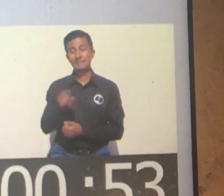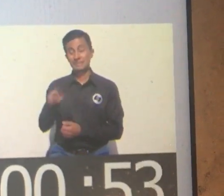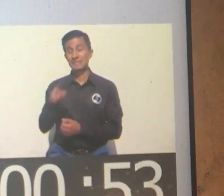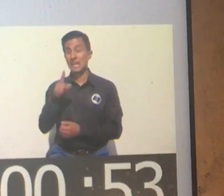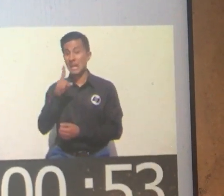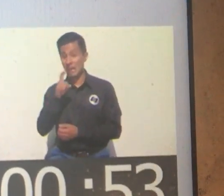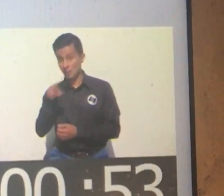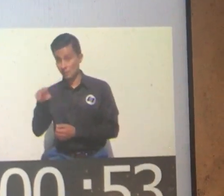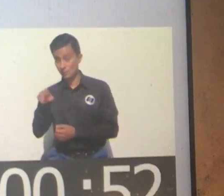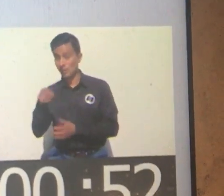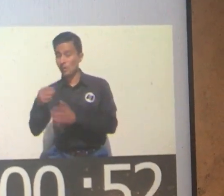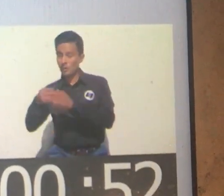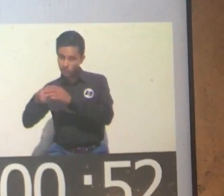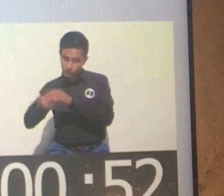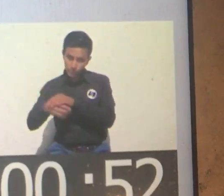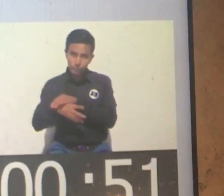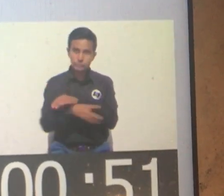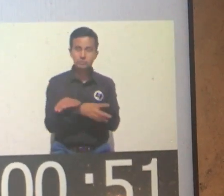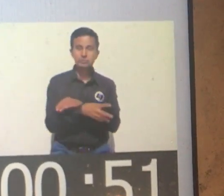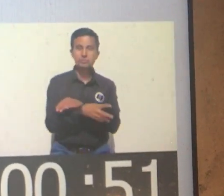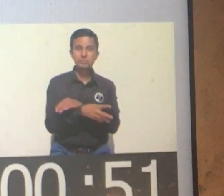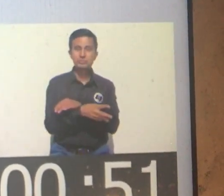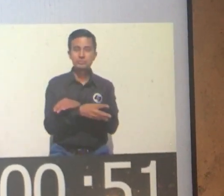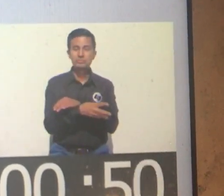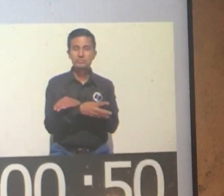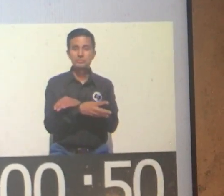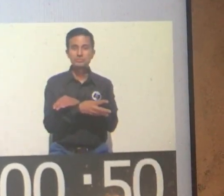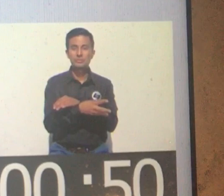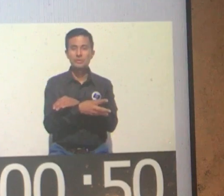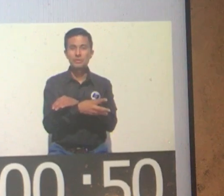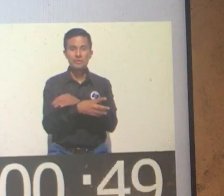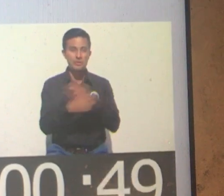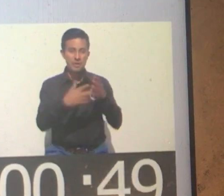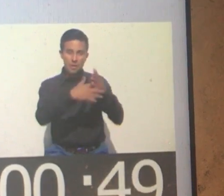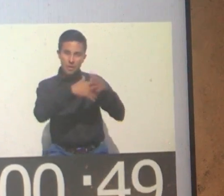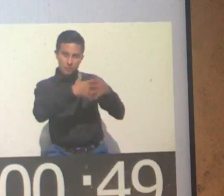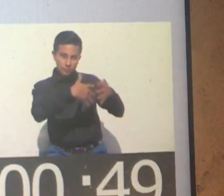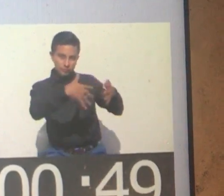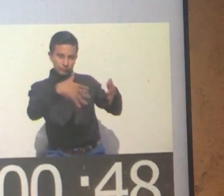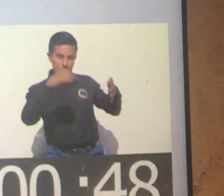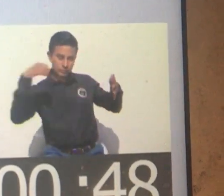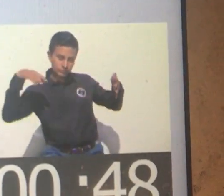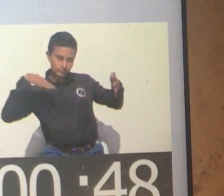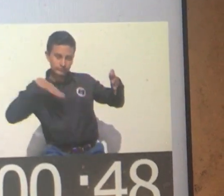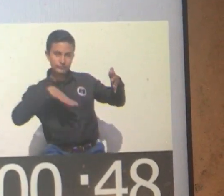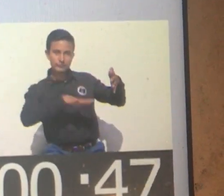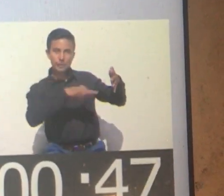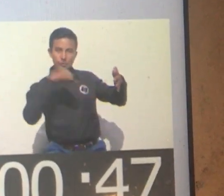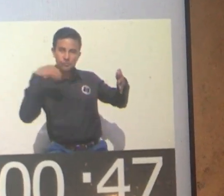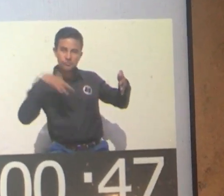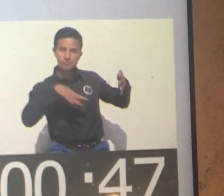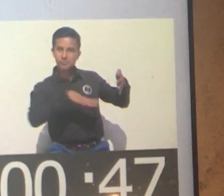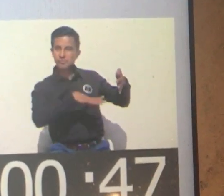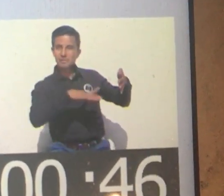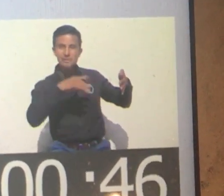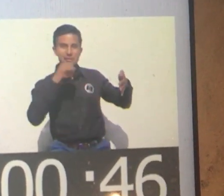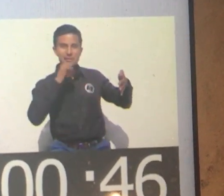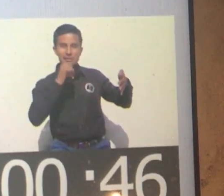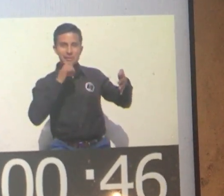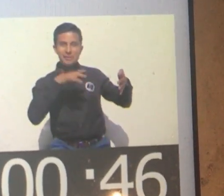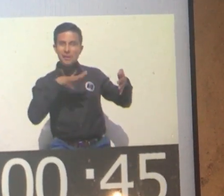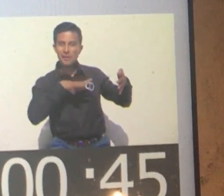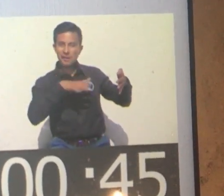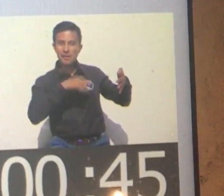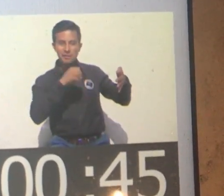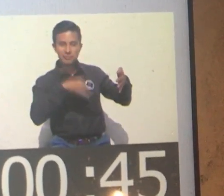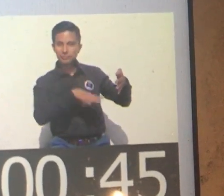descargar en las borderías y esos gordos nunca se van a secar cada vez que hagamos la llave vamos